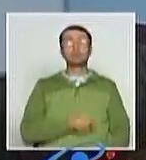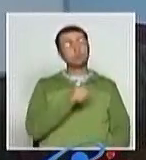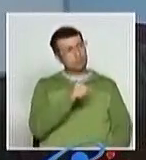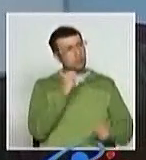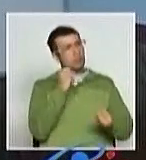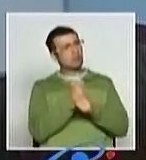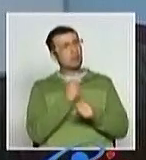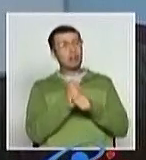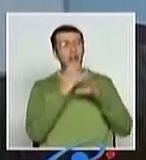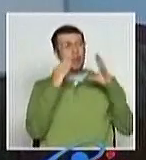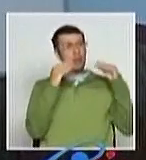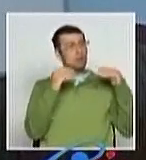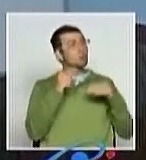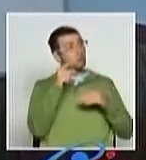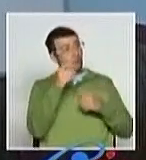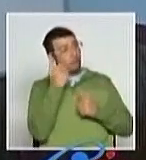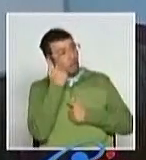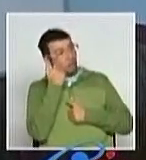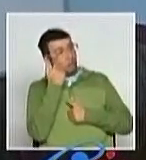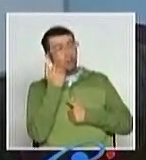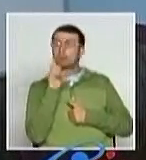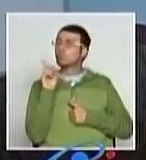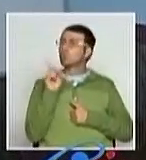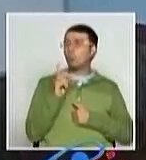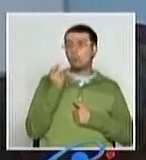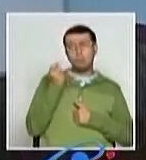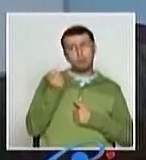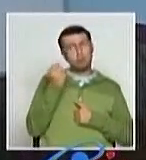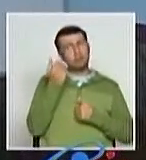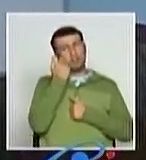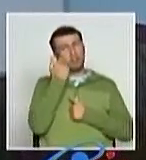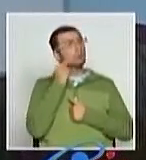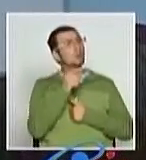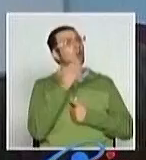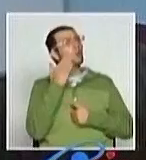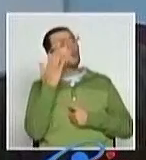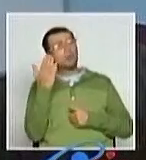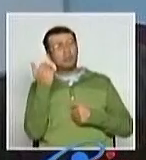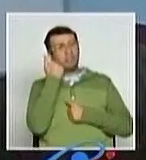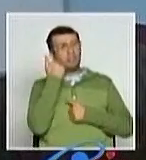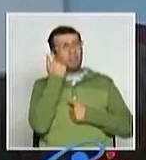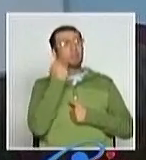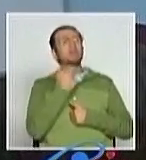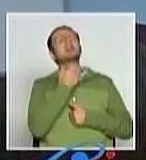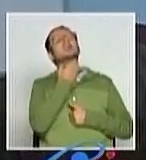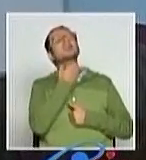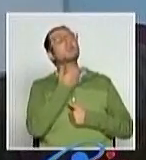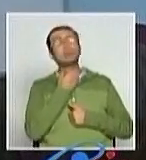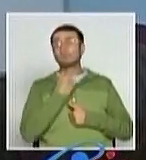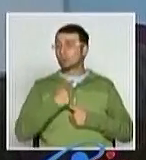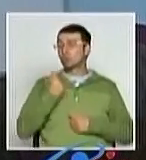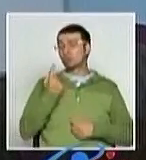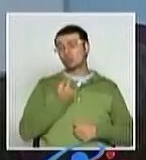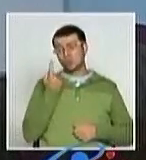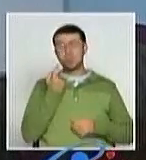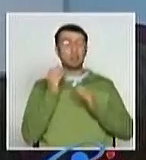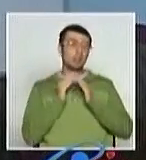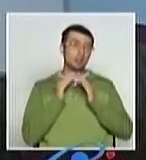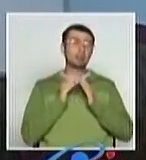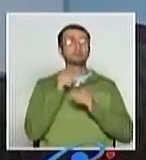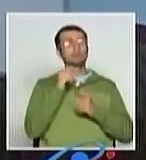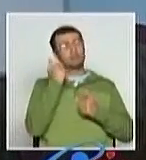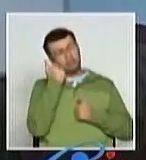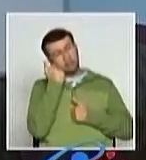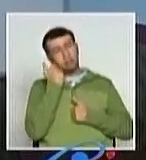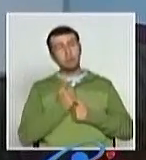trabajo se enferma No yo no me enfermo tanto Cuándo se enferma usted de la garganta y de la voz cuando estoy sola y en mi casa Ah muy